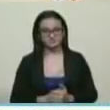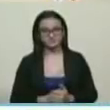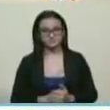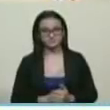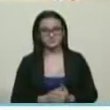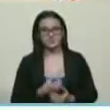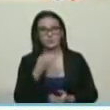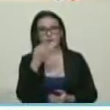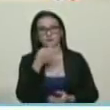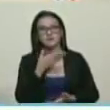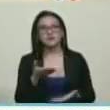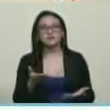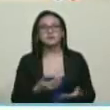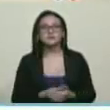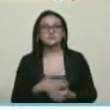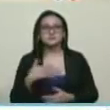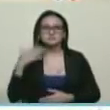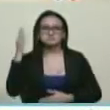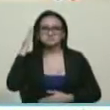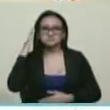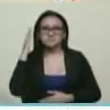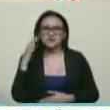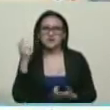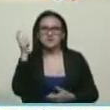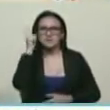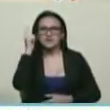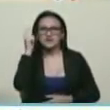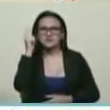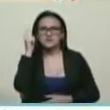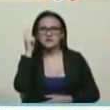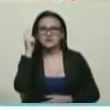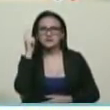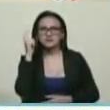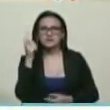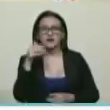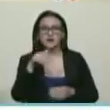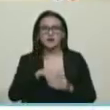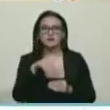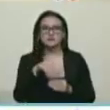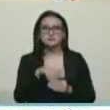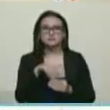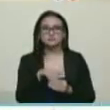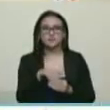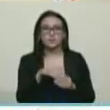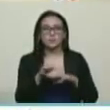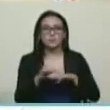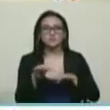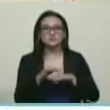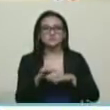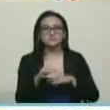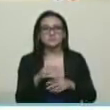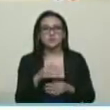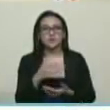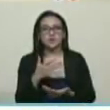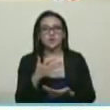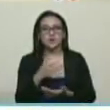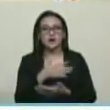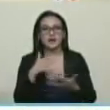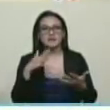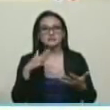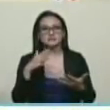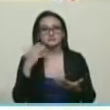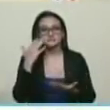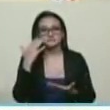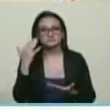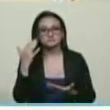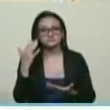Buenas tardes. Quisiera saber para qué fecha sería reprogramada entonces la elección en el municipio Gran Sabana después de que se